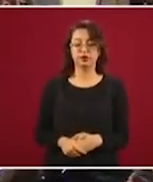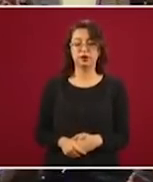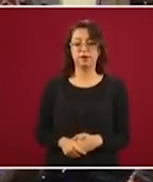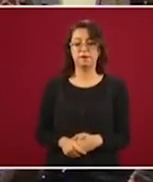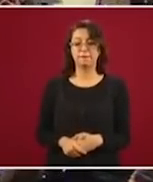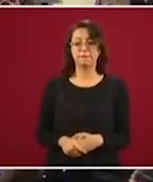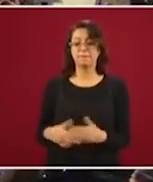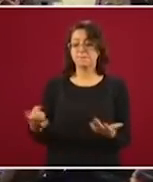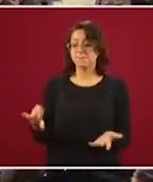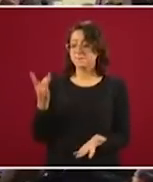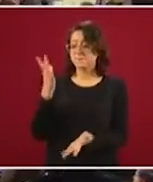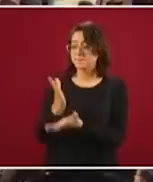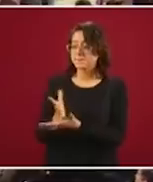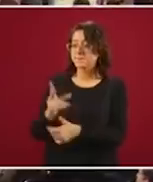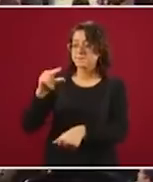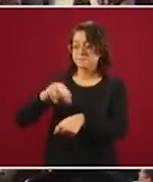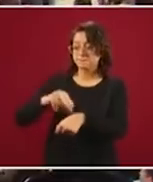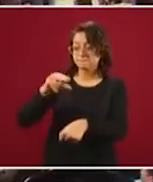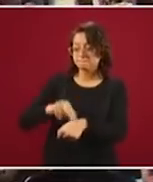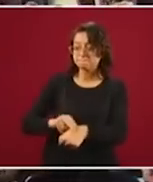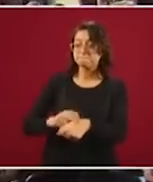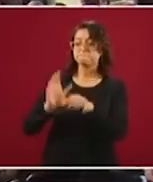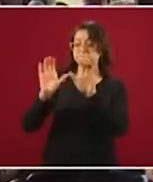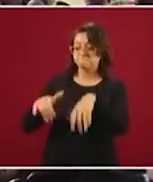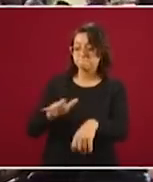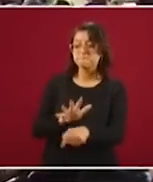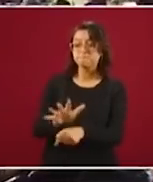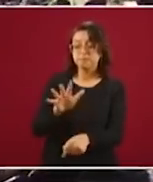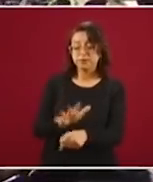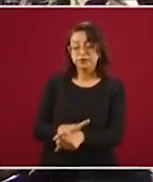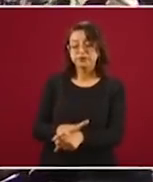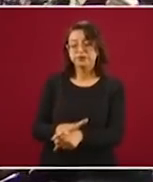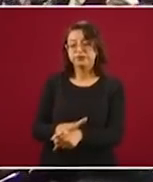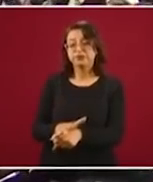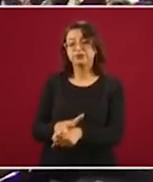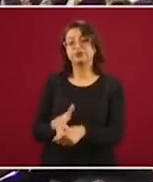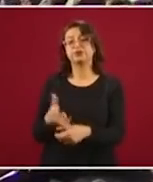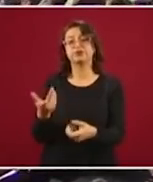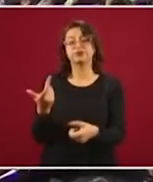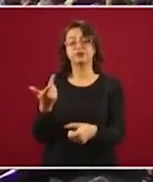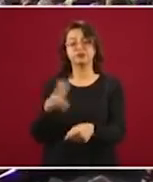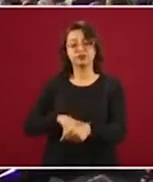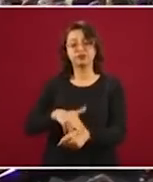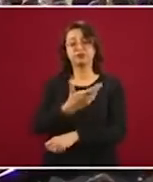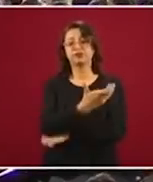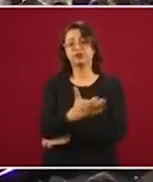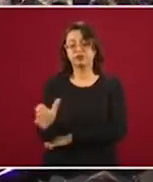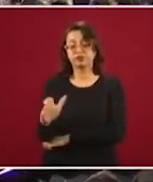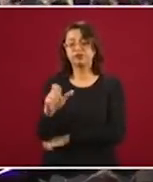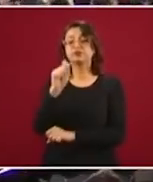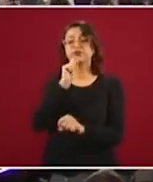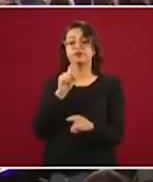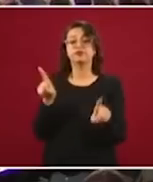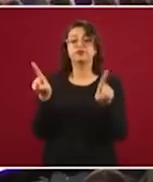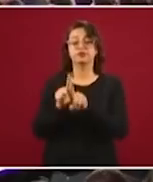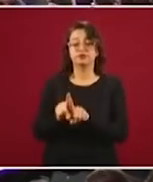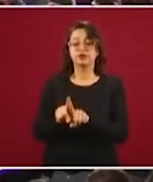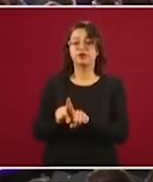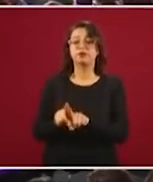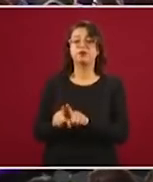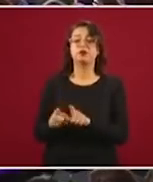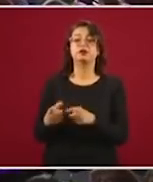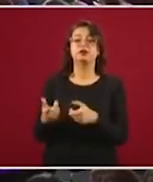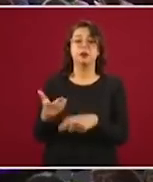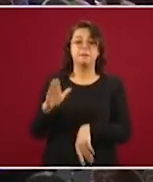no falten los médicos especialistas en los hospitales rurales, sino también que se